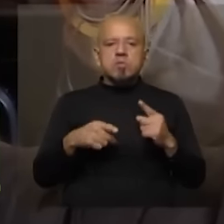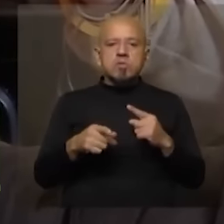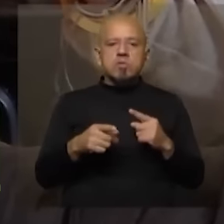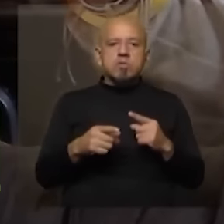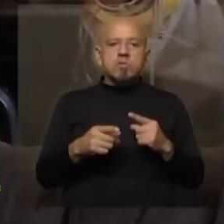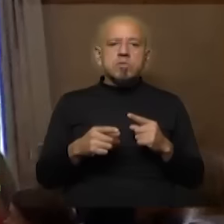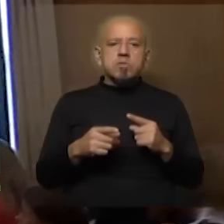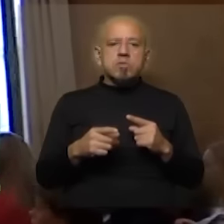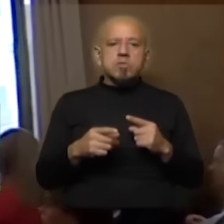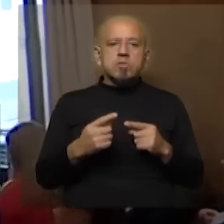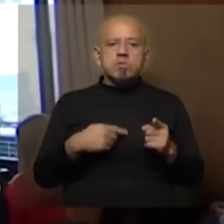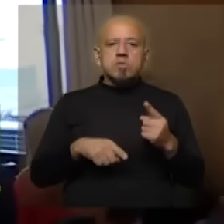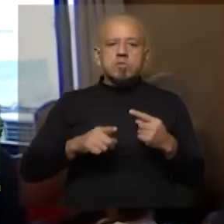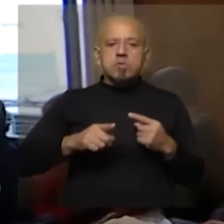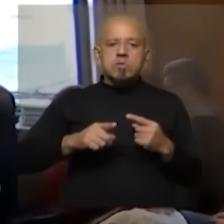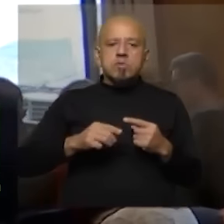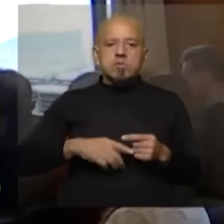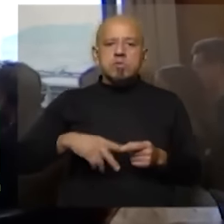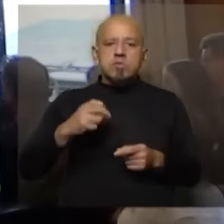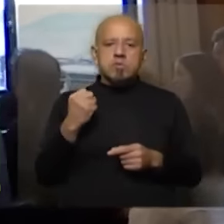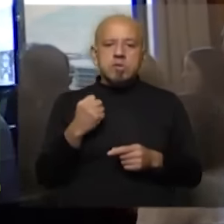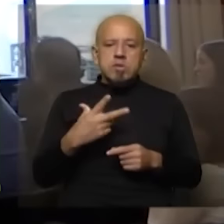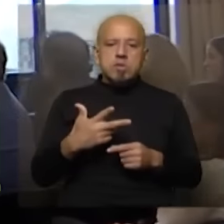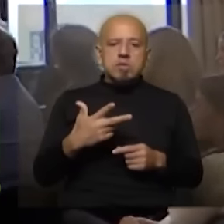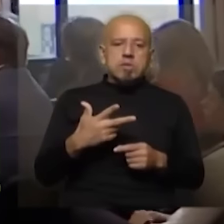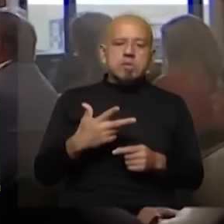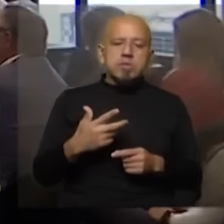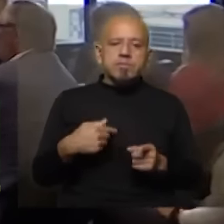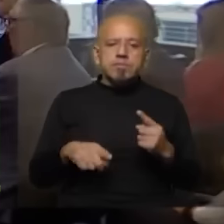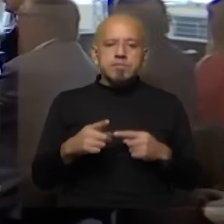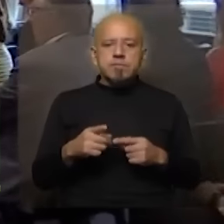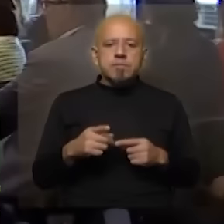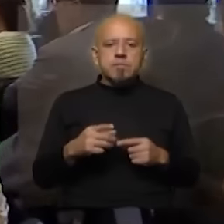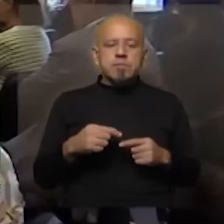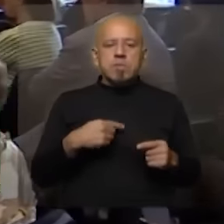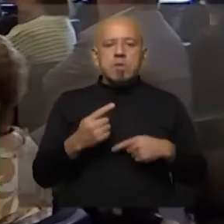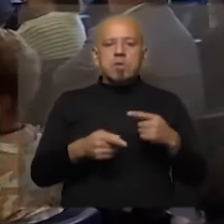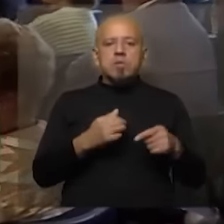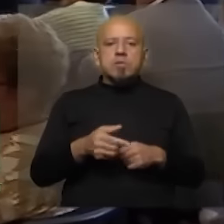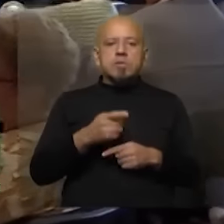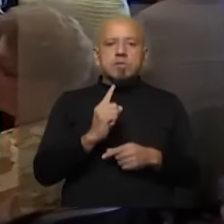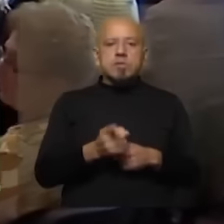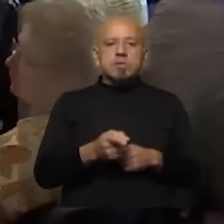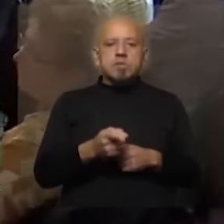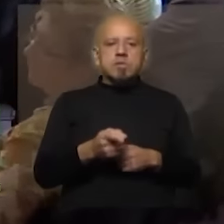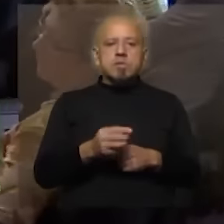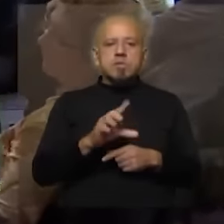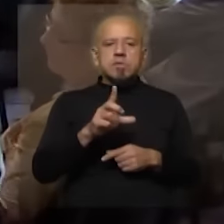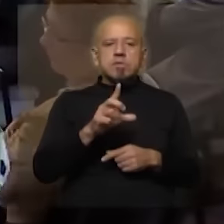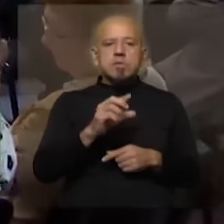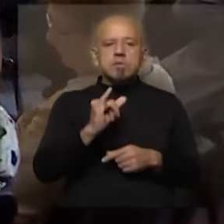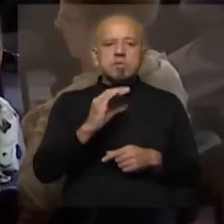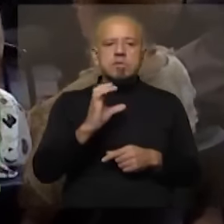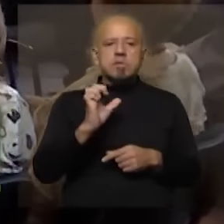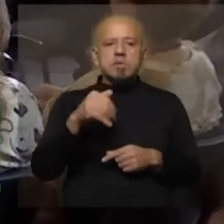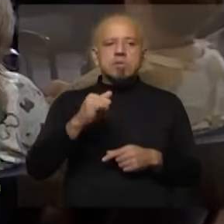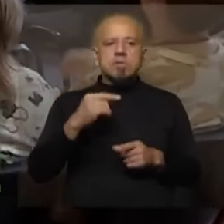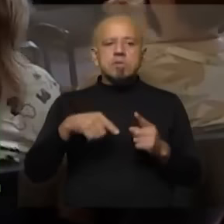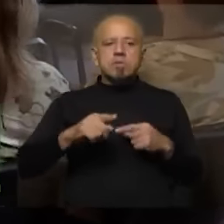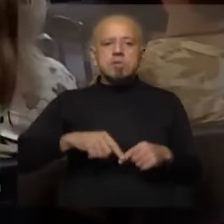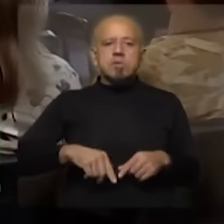prestadores. La tercera son los dispositivos de monitoreo continuo de glicemia para menores de 21 años, en realidad es